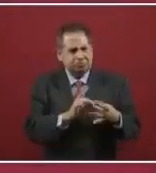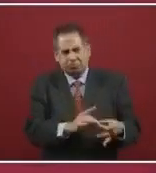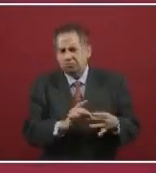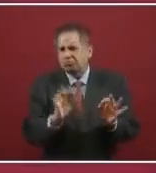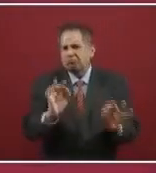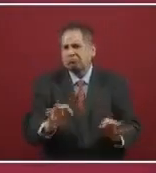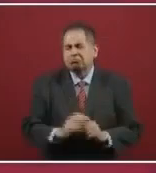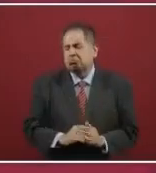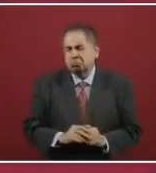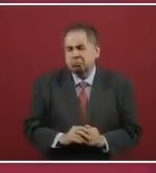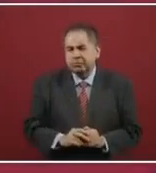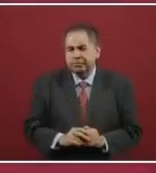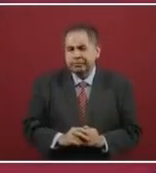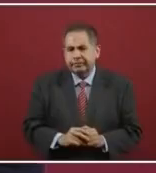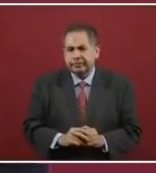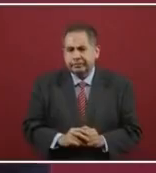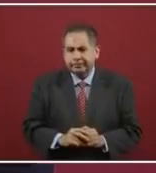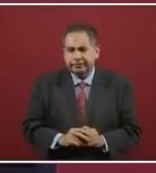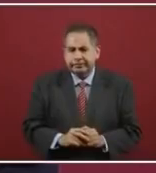Un